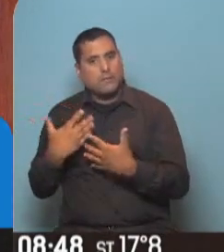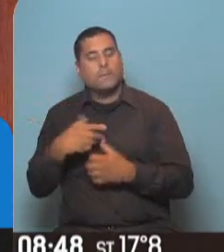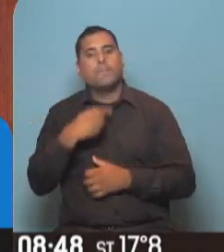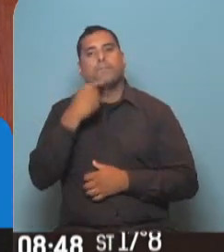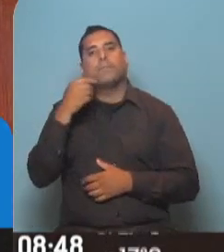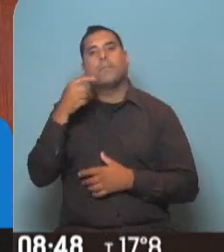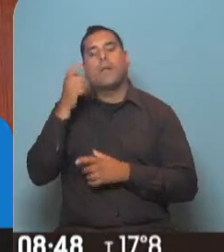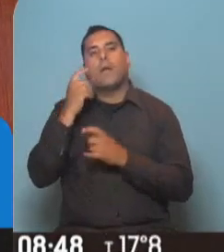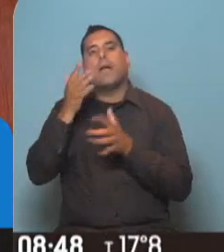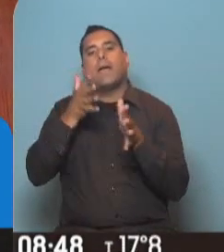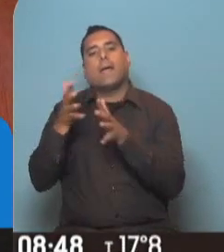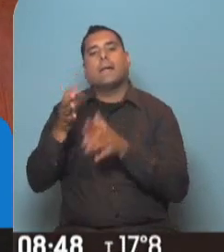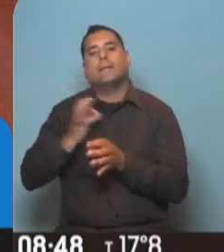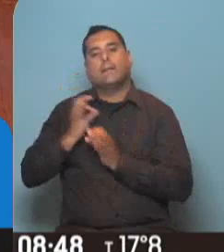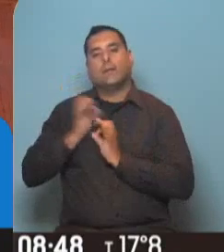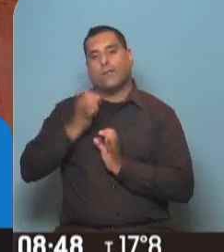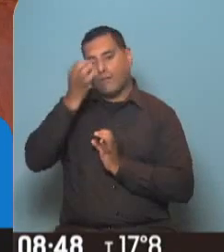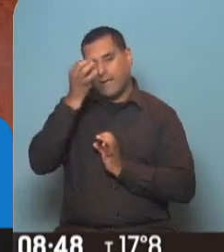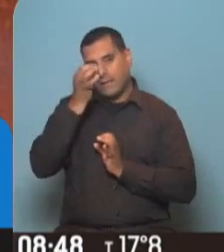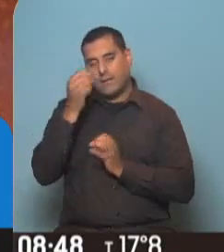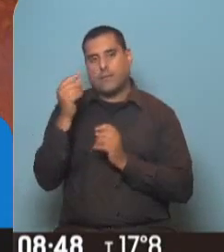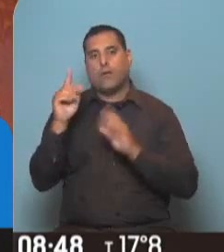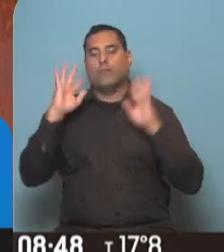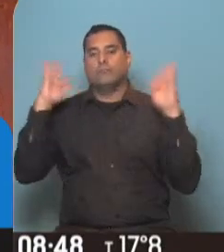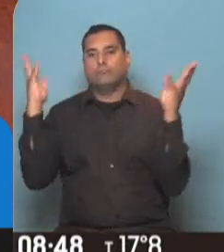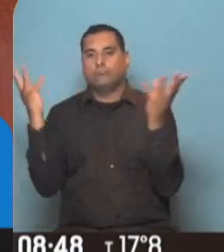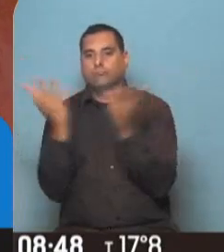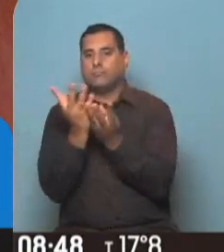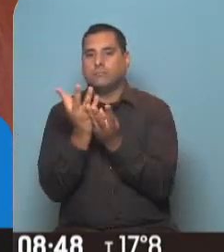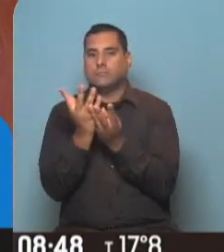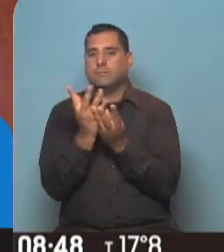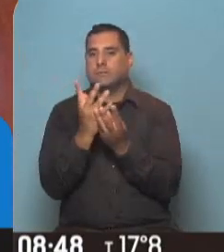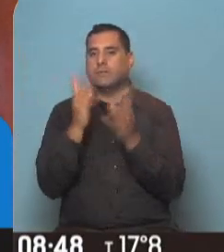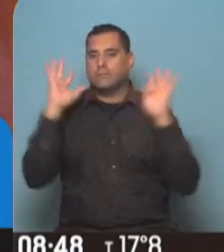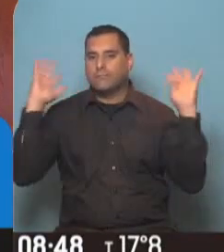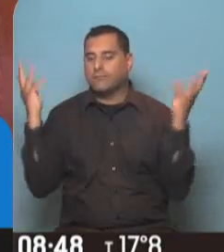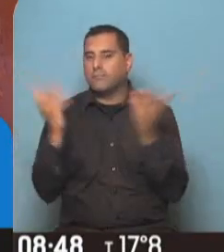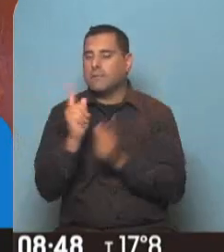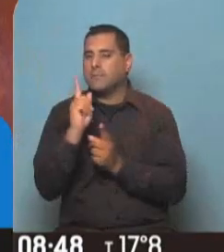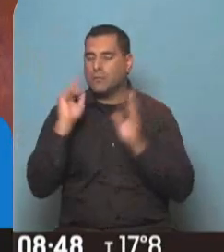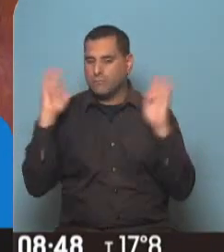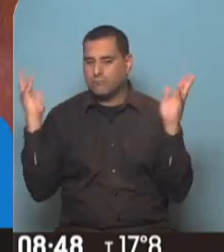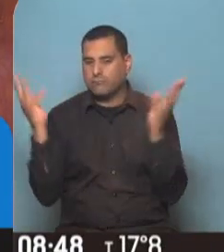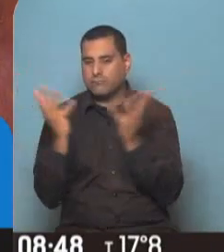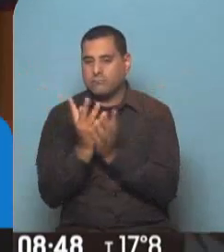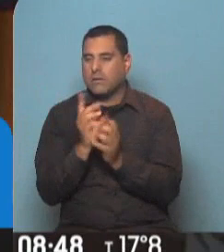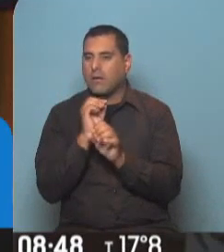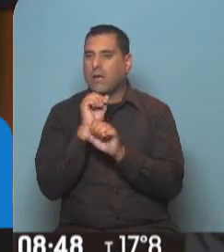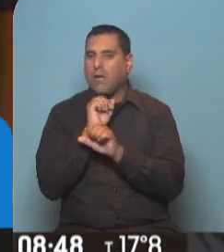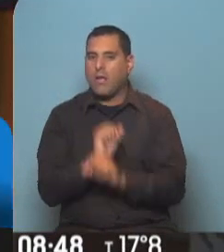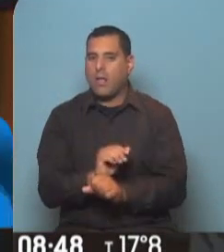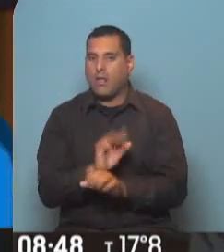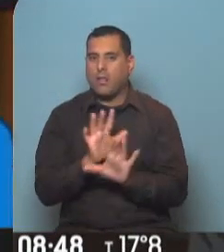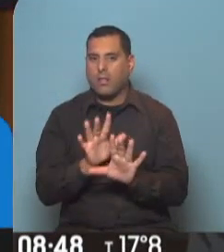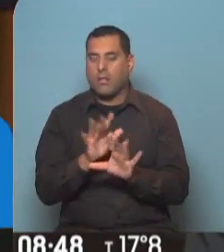20 y del campo de concentración han demostrado que hay experiencias que si bien no